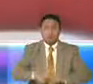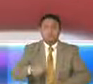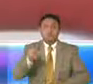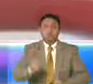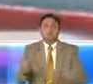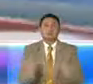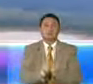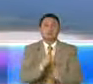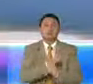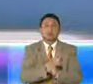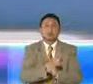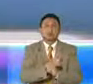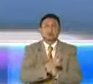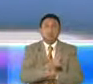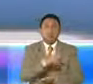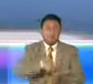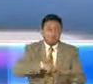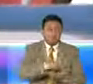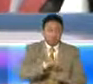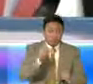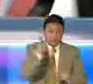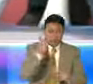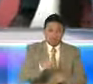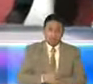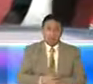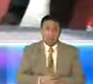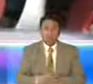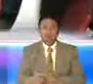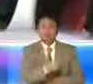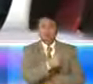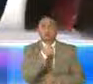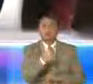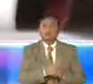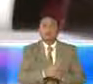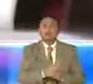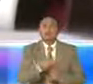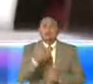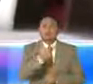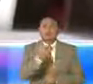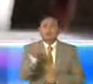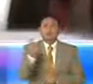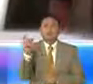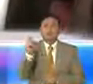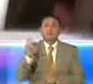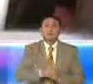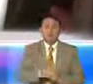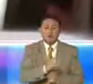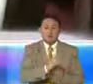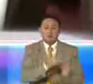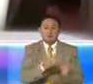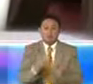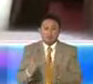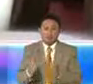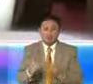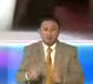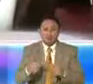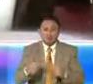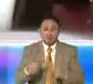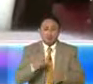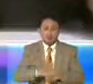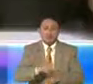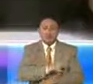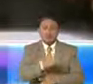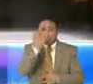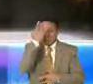discapacidad se los ha excluido del pago prioritario. En su caso, dice que el dinero lo necesita para los tratamientos que debe seguir por su